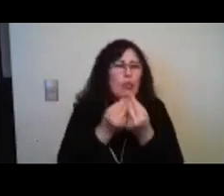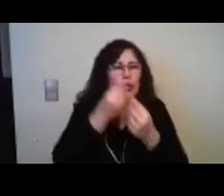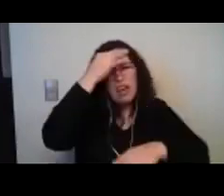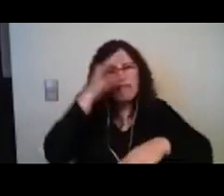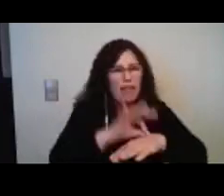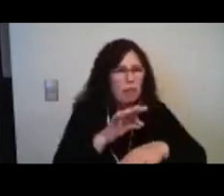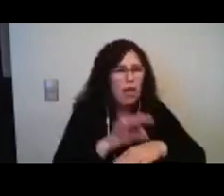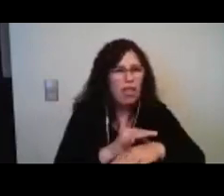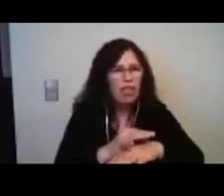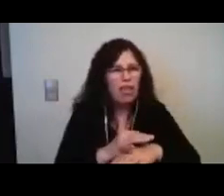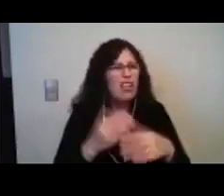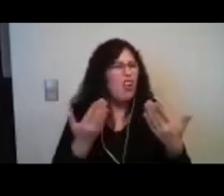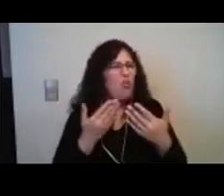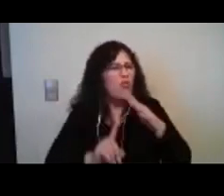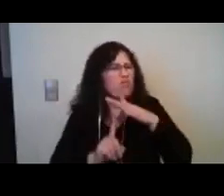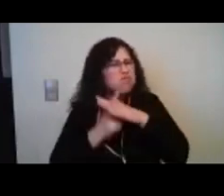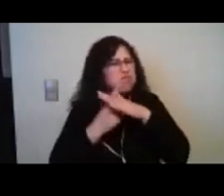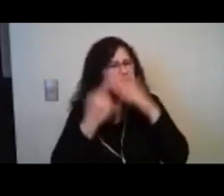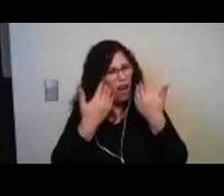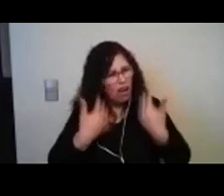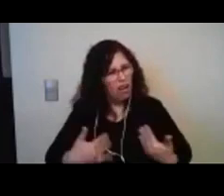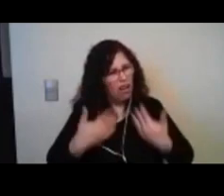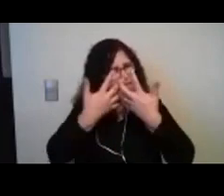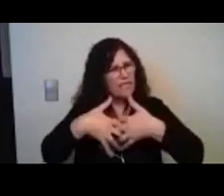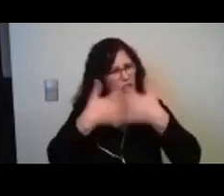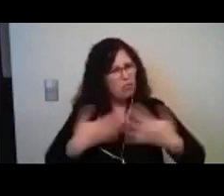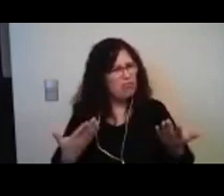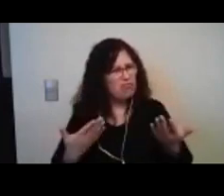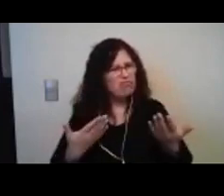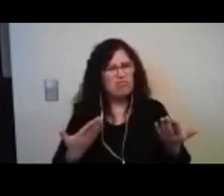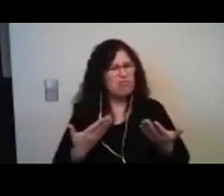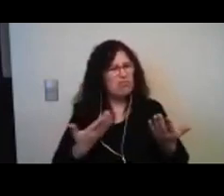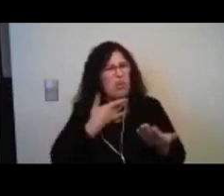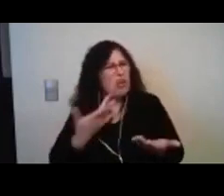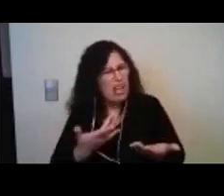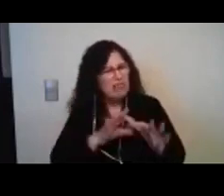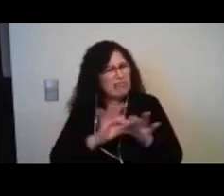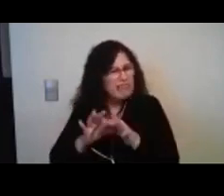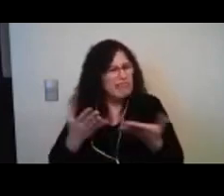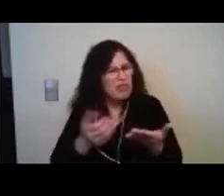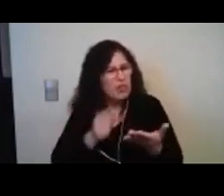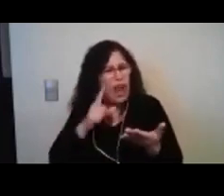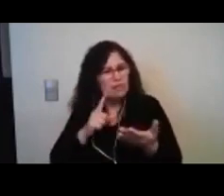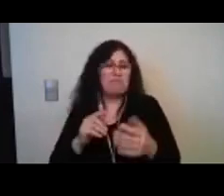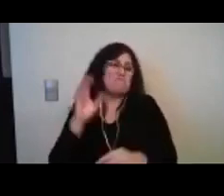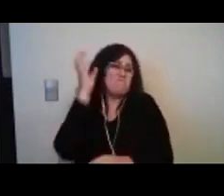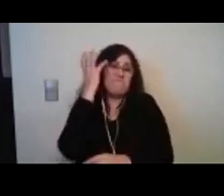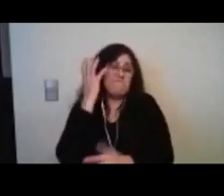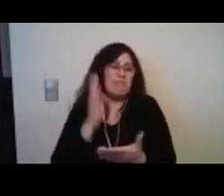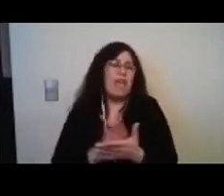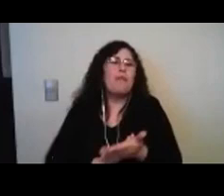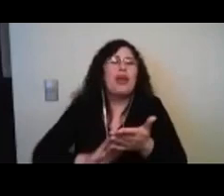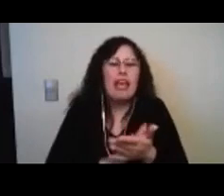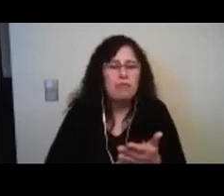la fisiopatología, ¿ya? Y esto explica en el fondo por qué el cannabidiol administrado en niños con